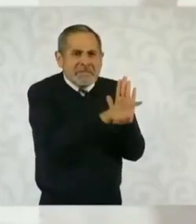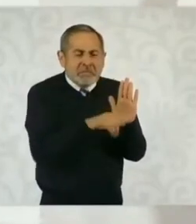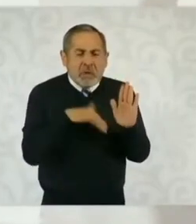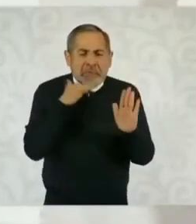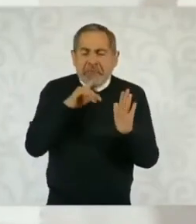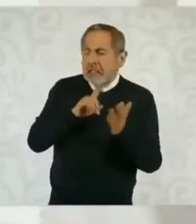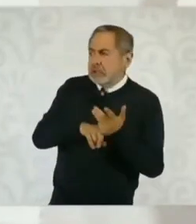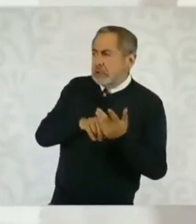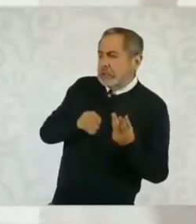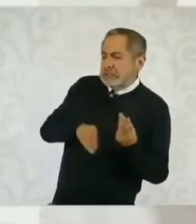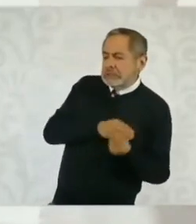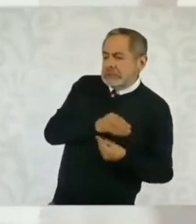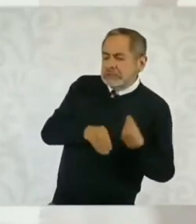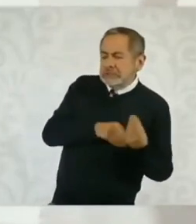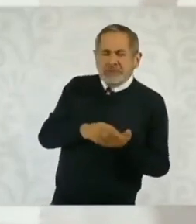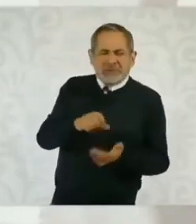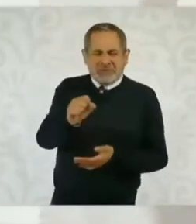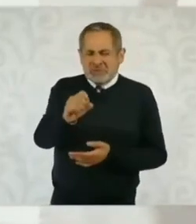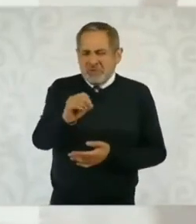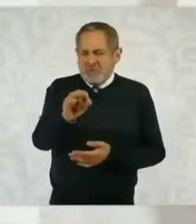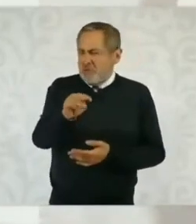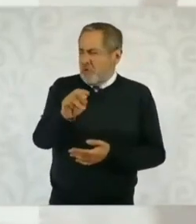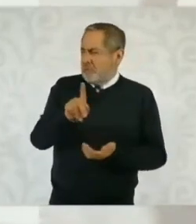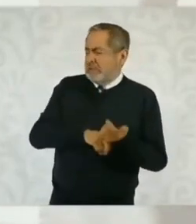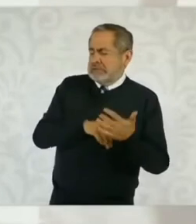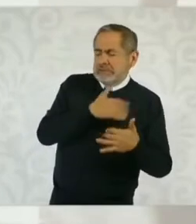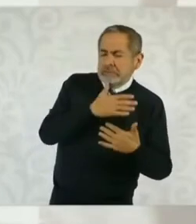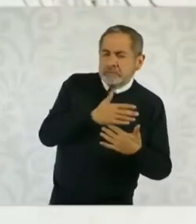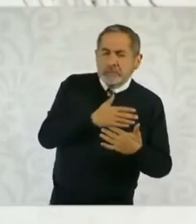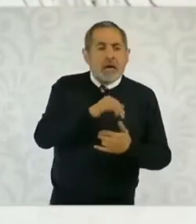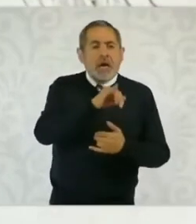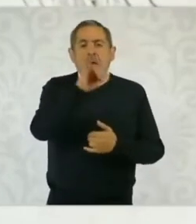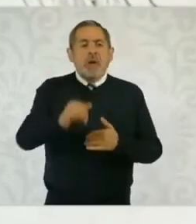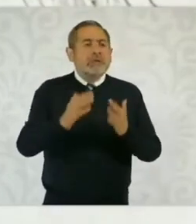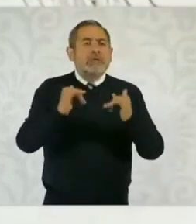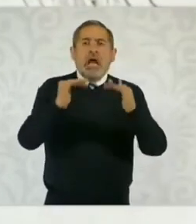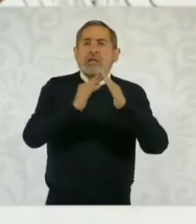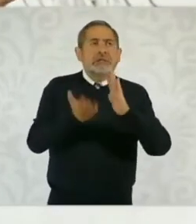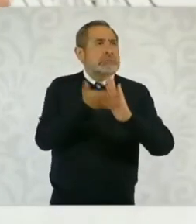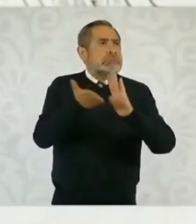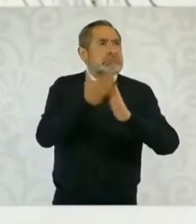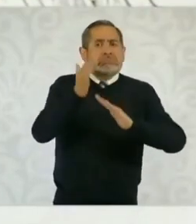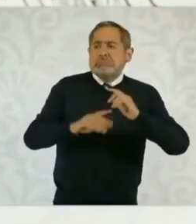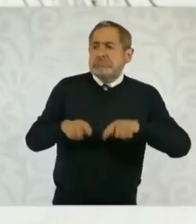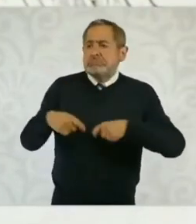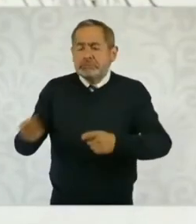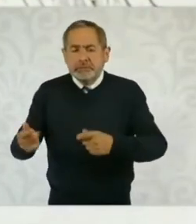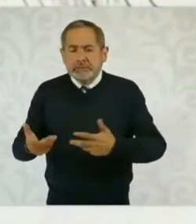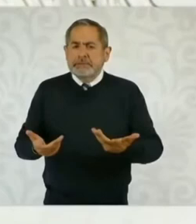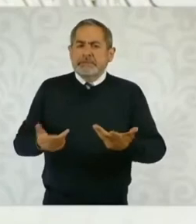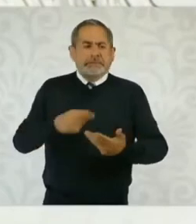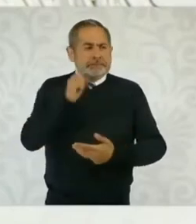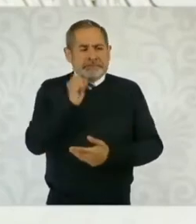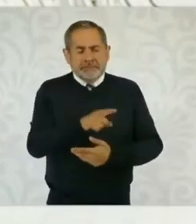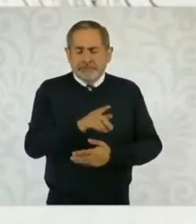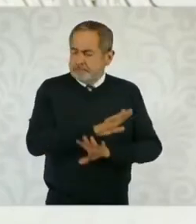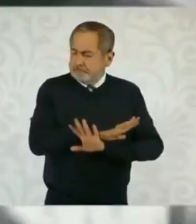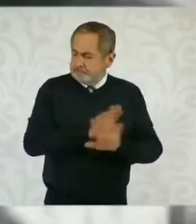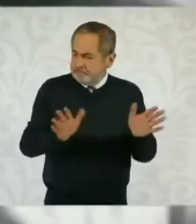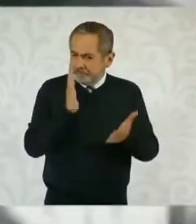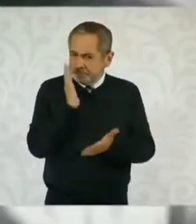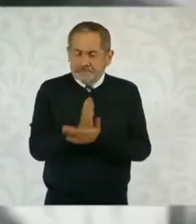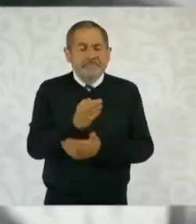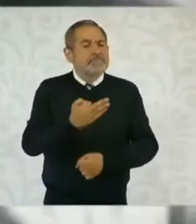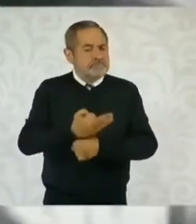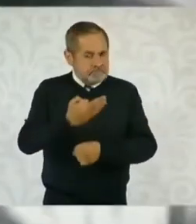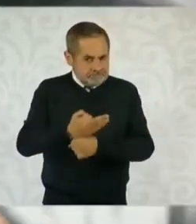su propia SOFOMES, SOFIMES, no sé qué, y nunca construían vivienda. Y de los trabajadores igual. Entonces ahora estamos